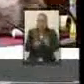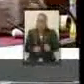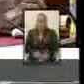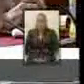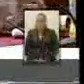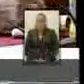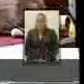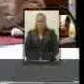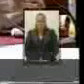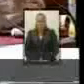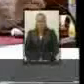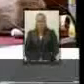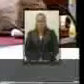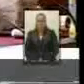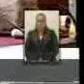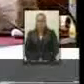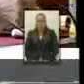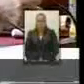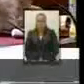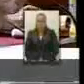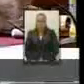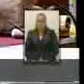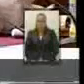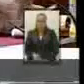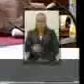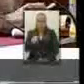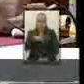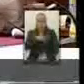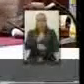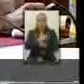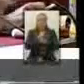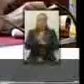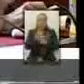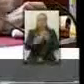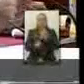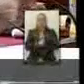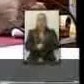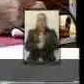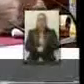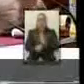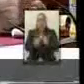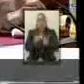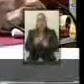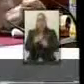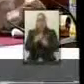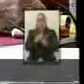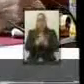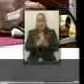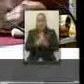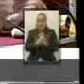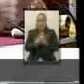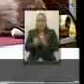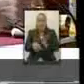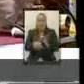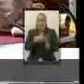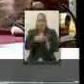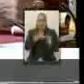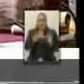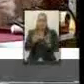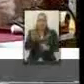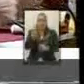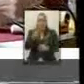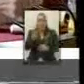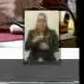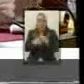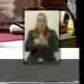acá defendiendo a los trabajadores. Los trabajadores van a ser, con ese decreto de urgencia, propietarios del 94%